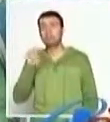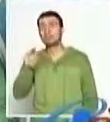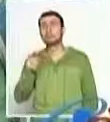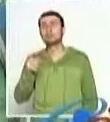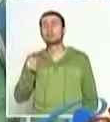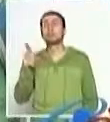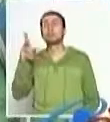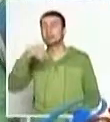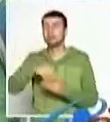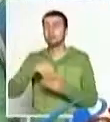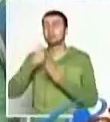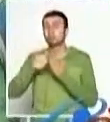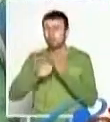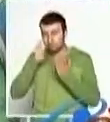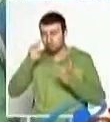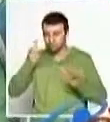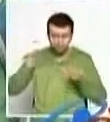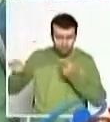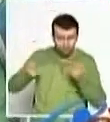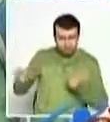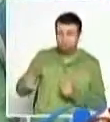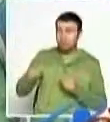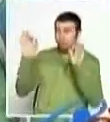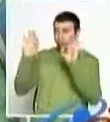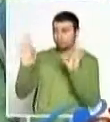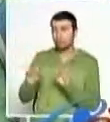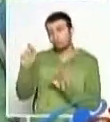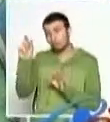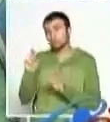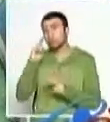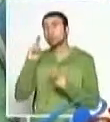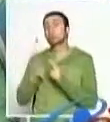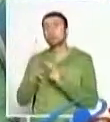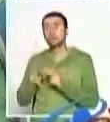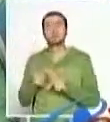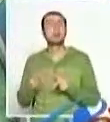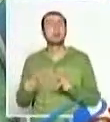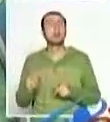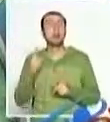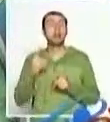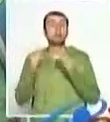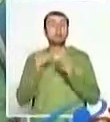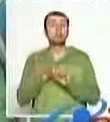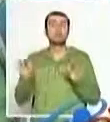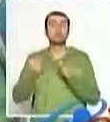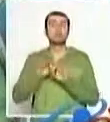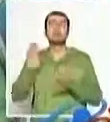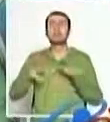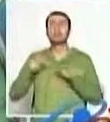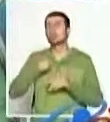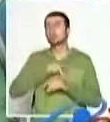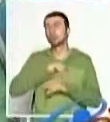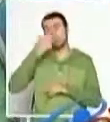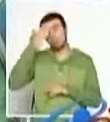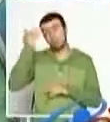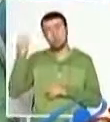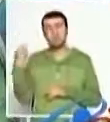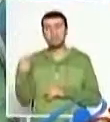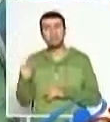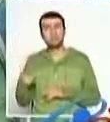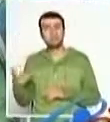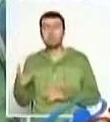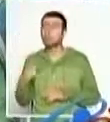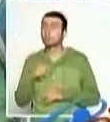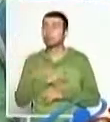de la programación neurolingüística. Pero también hay algo muy importante que nosotros hemos olvidado y es supremamente